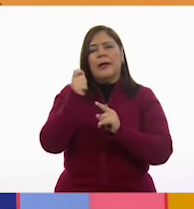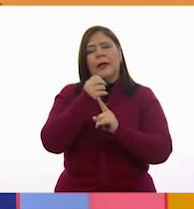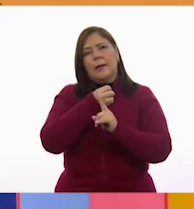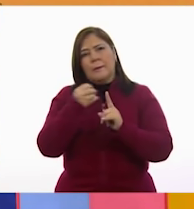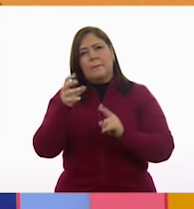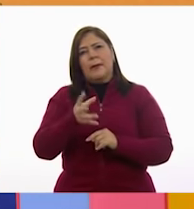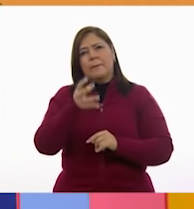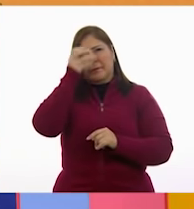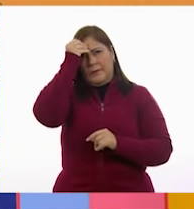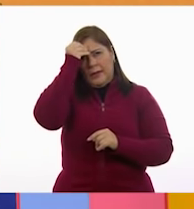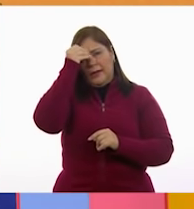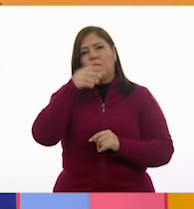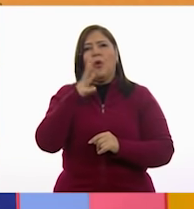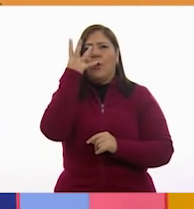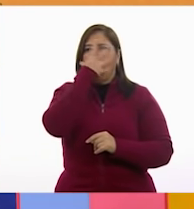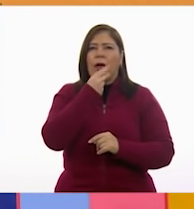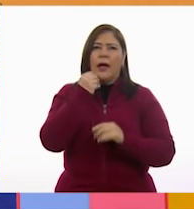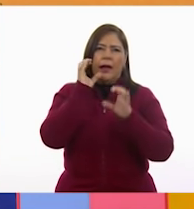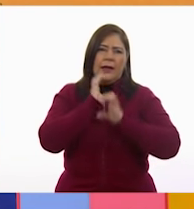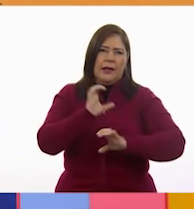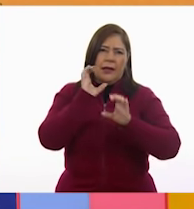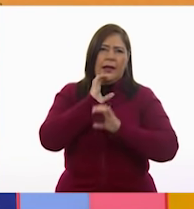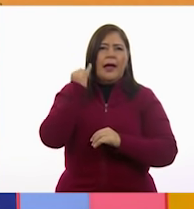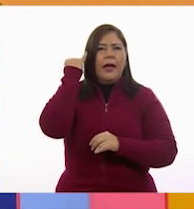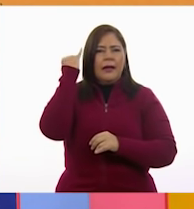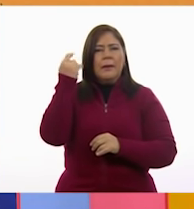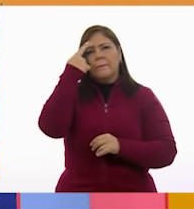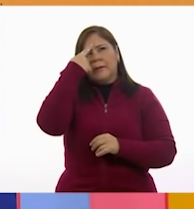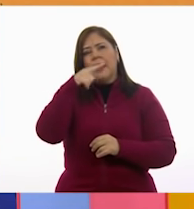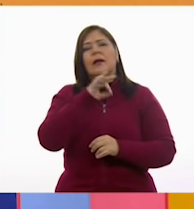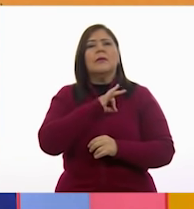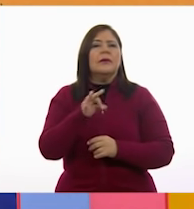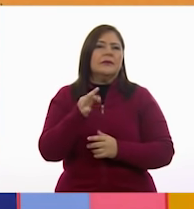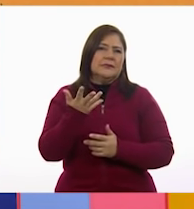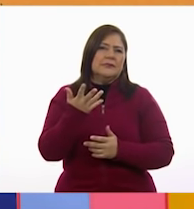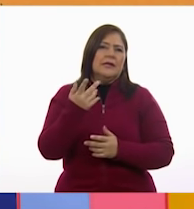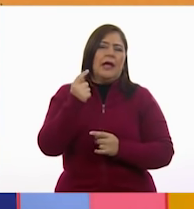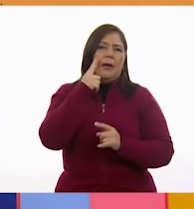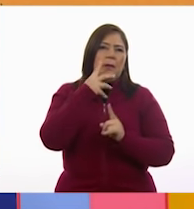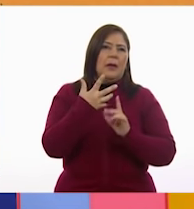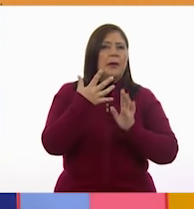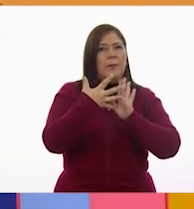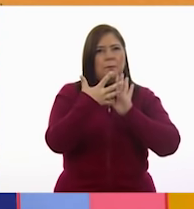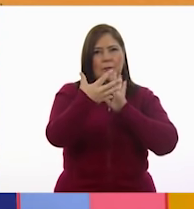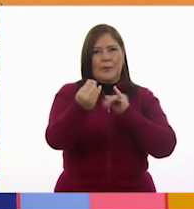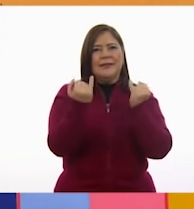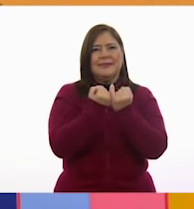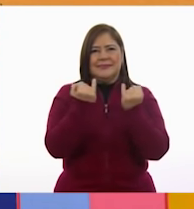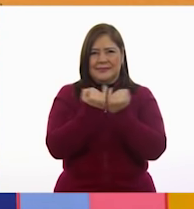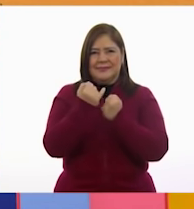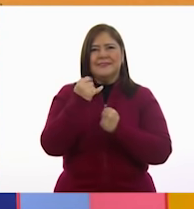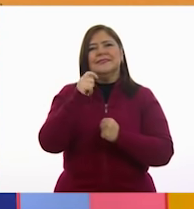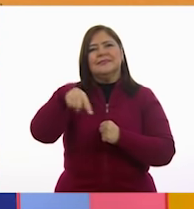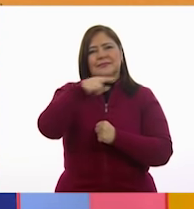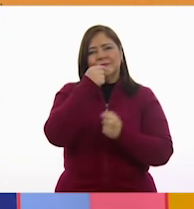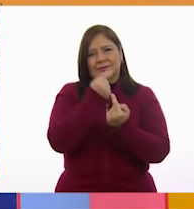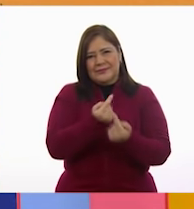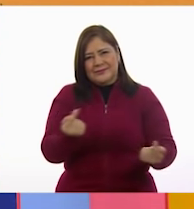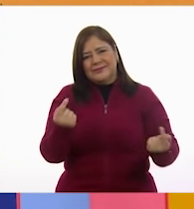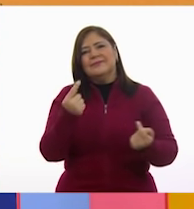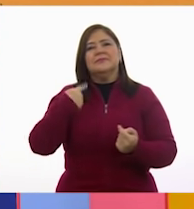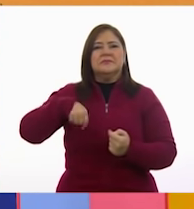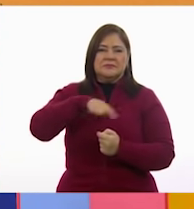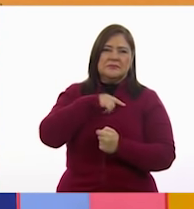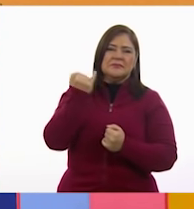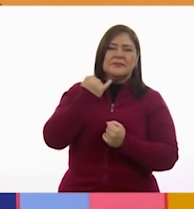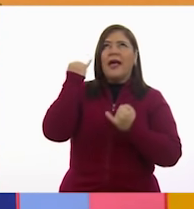con este juego, con esta bonita canción que nos proponen, para después tratar de reproducirla aquí nosotros en compañía de los niños y